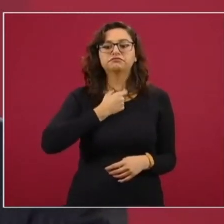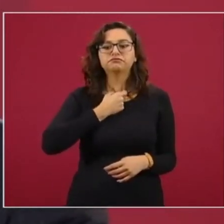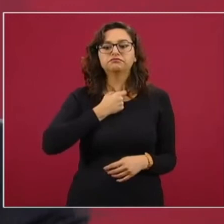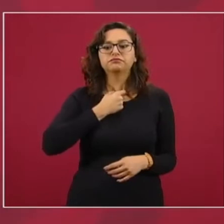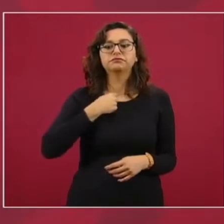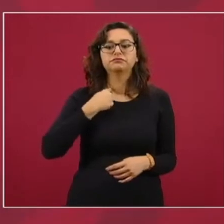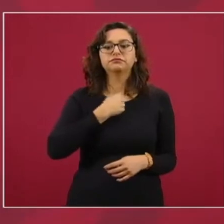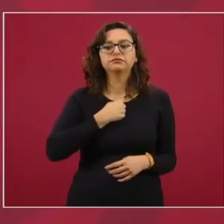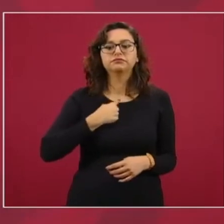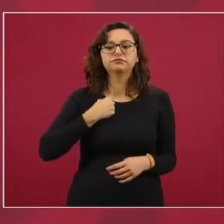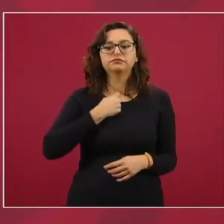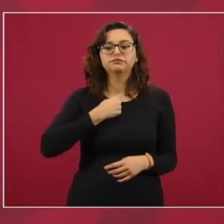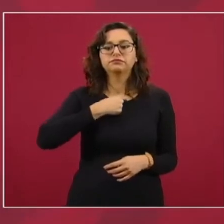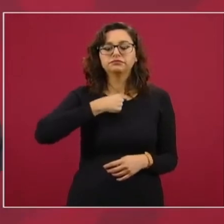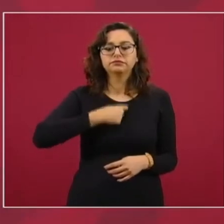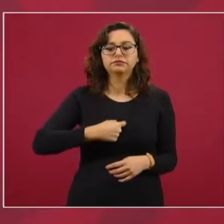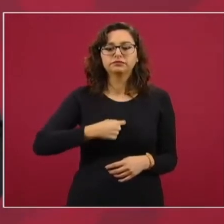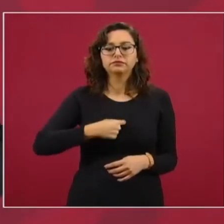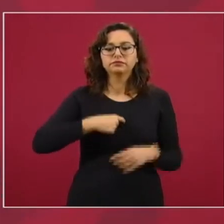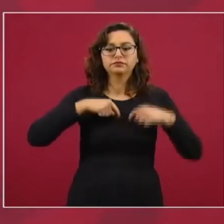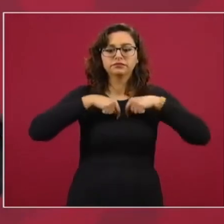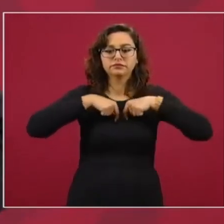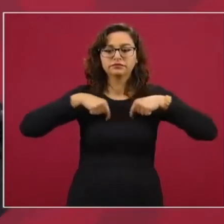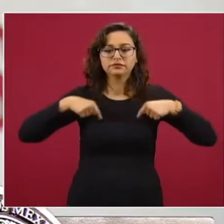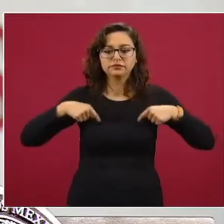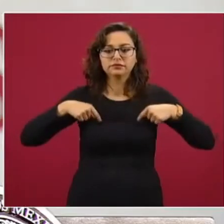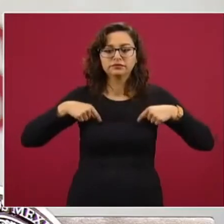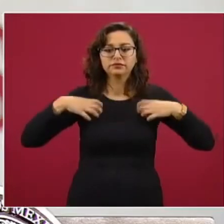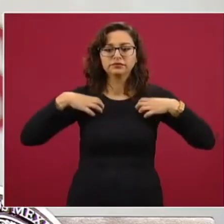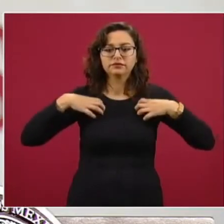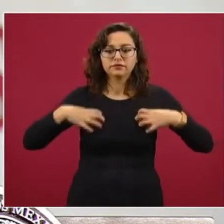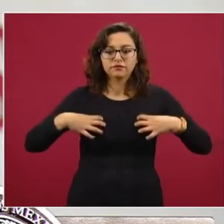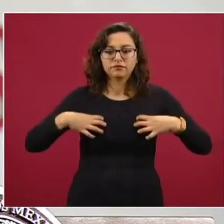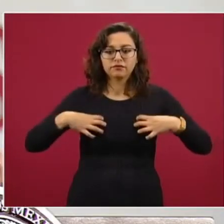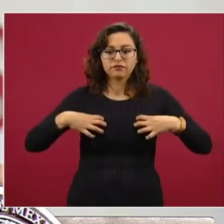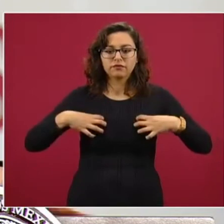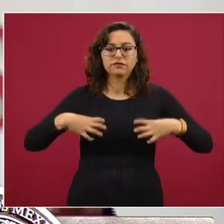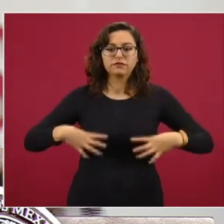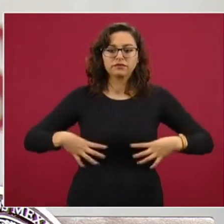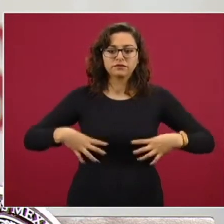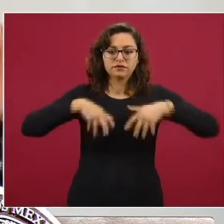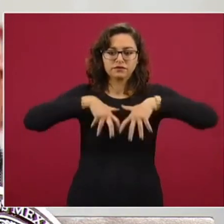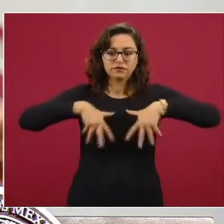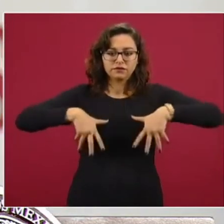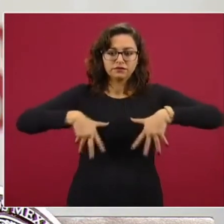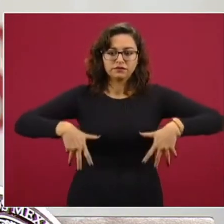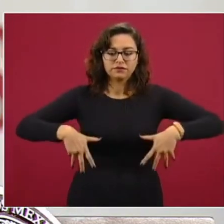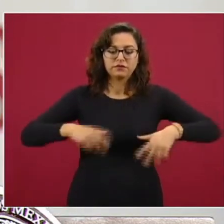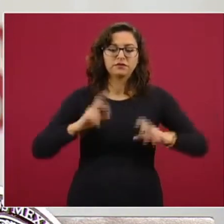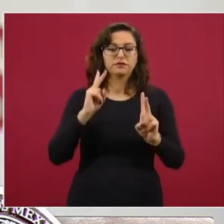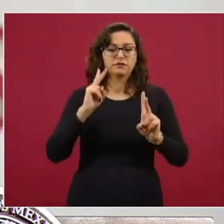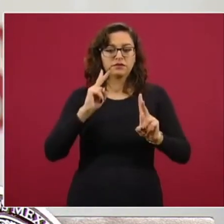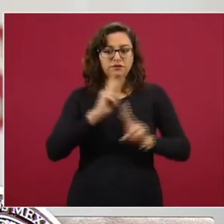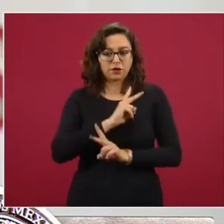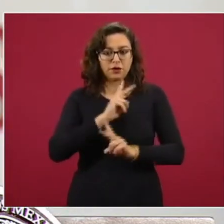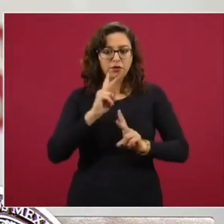la laringe, la tráquea, los bronquios secundarios, y se van ramificando estos tubos por